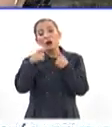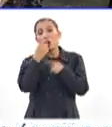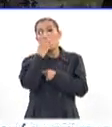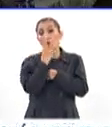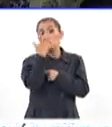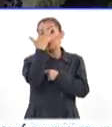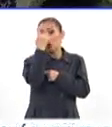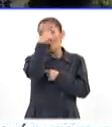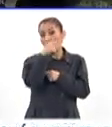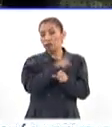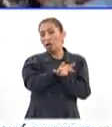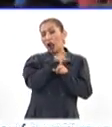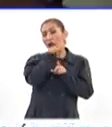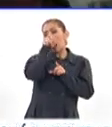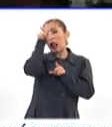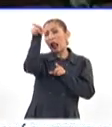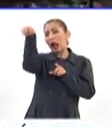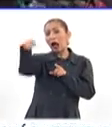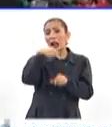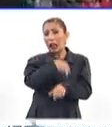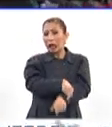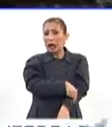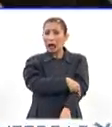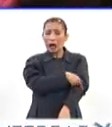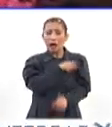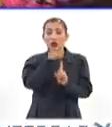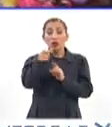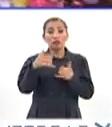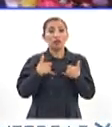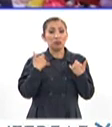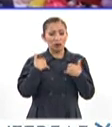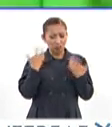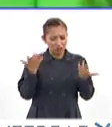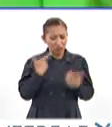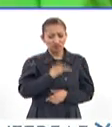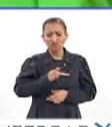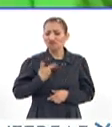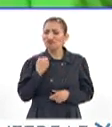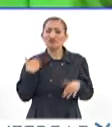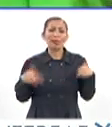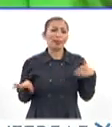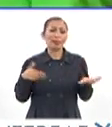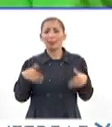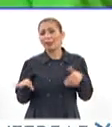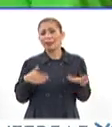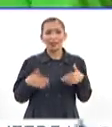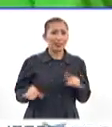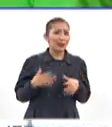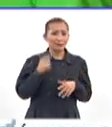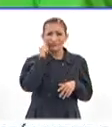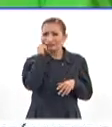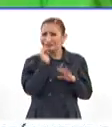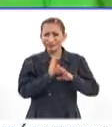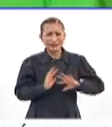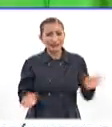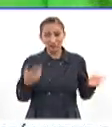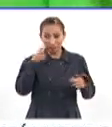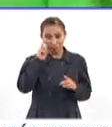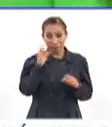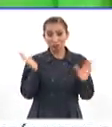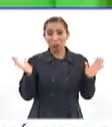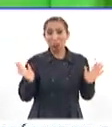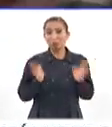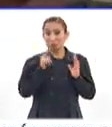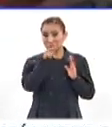4 o 5 horas para llegar a la comunidad y los chicos lo hacen con todo el corazón. O sea, la verdad es que es algo muy